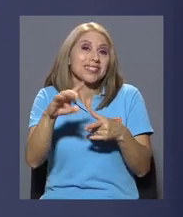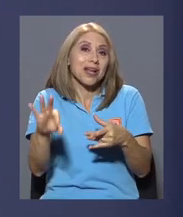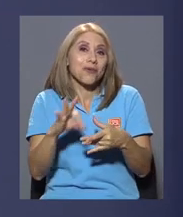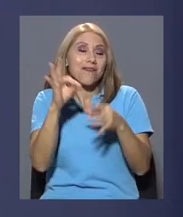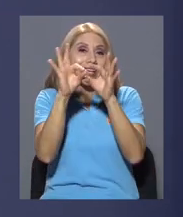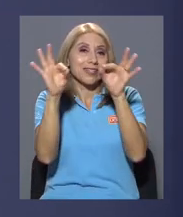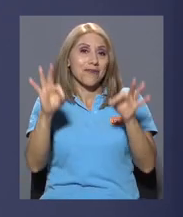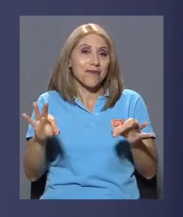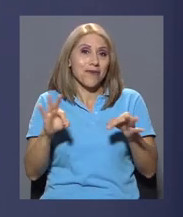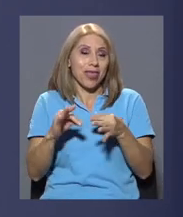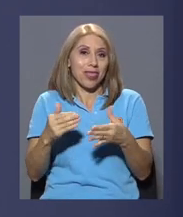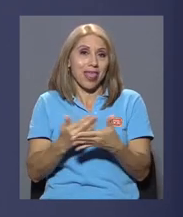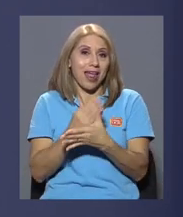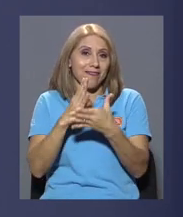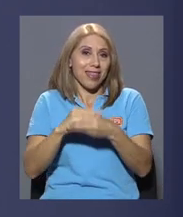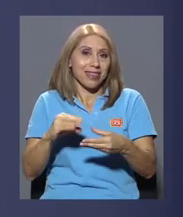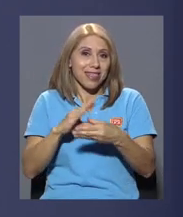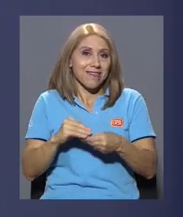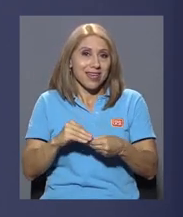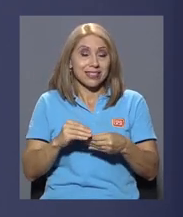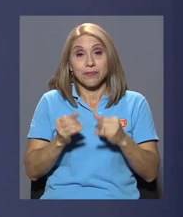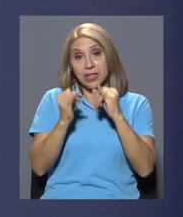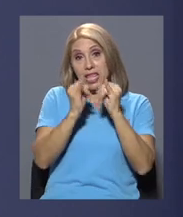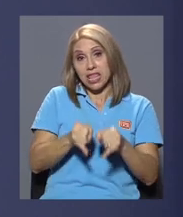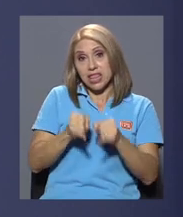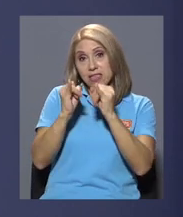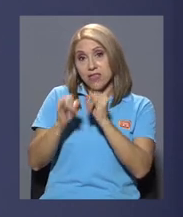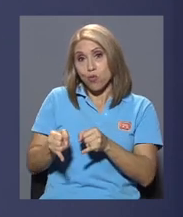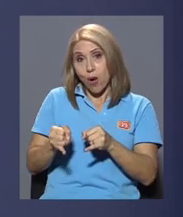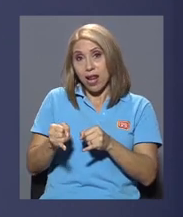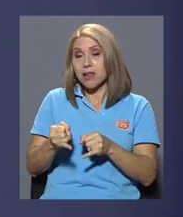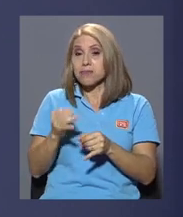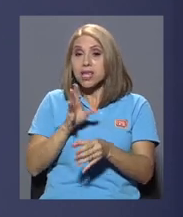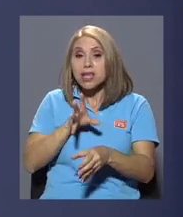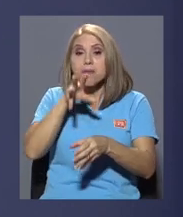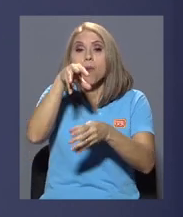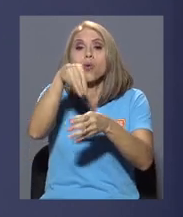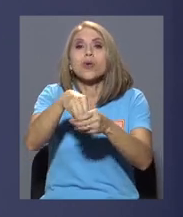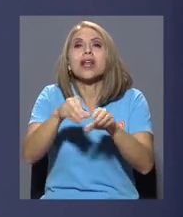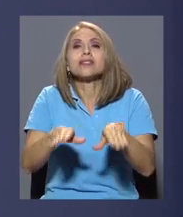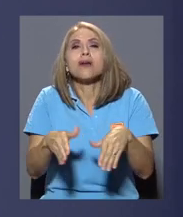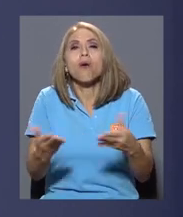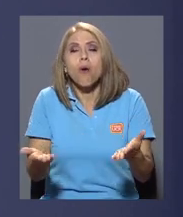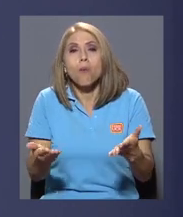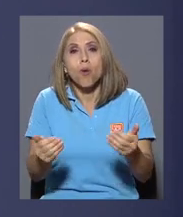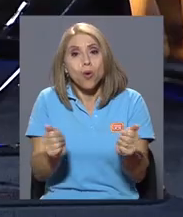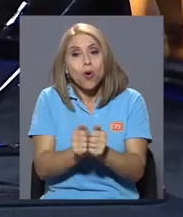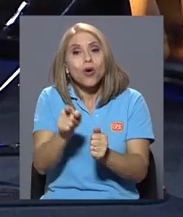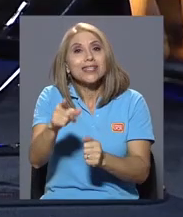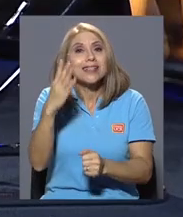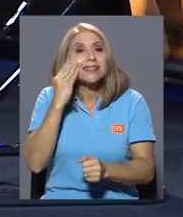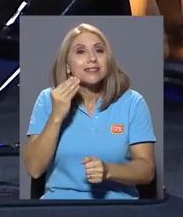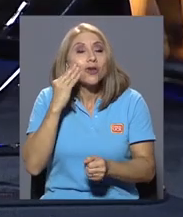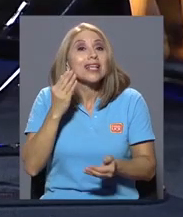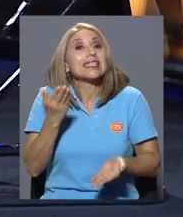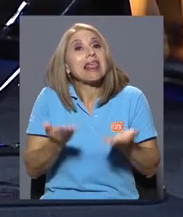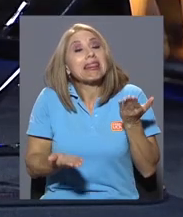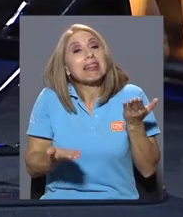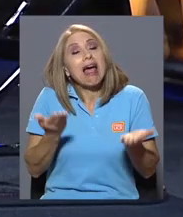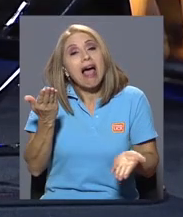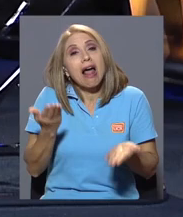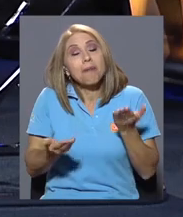narrativas cómo involucrarse desde lo individual con estas historias que tal vez no en nuestras realidades